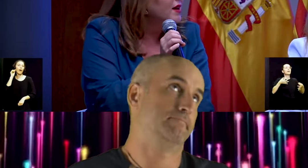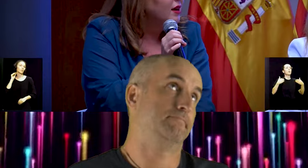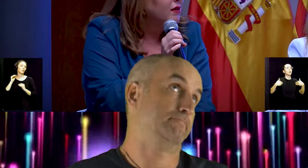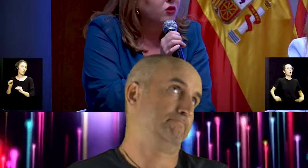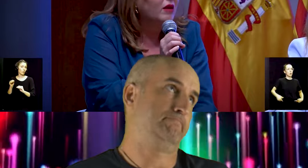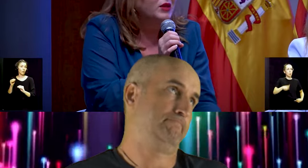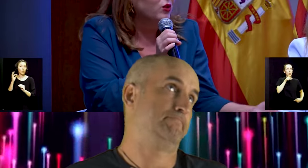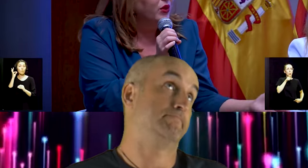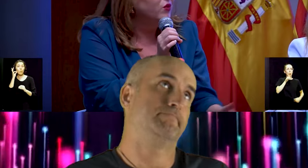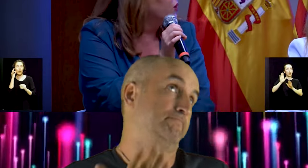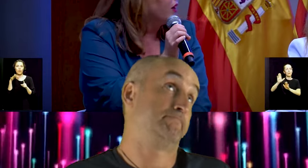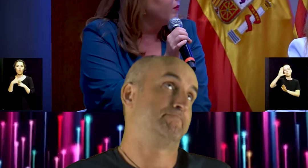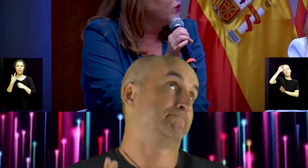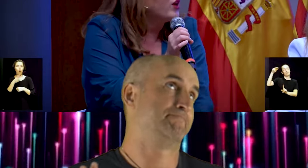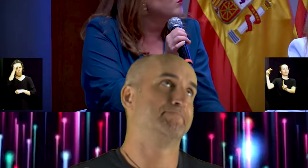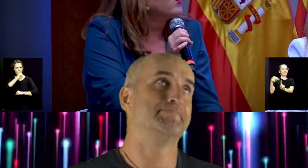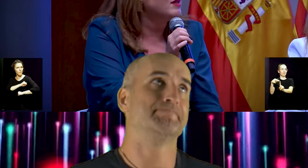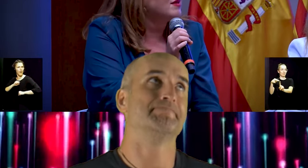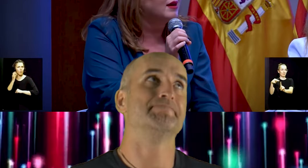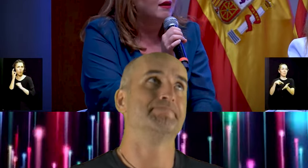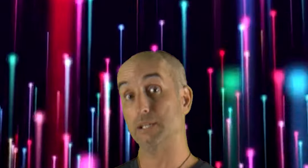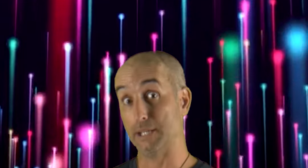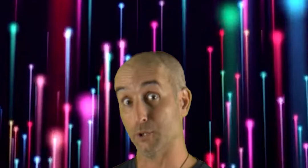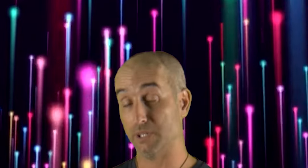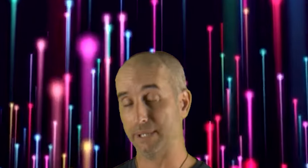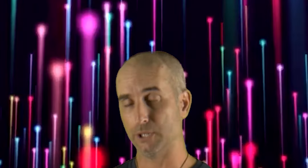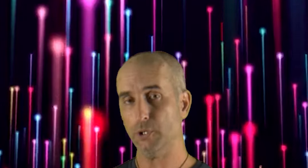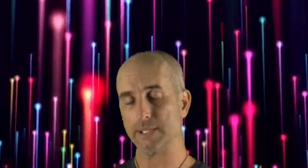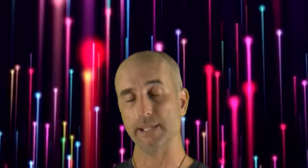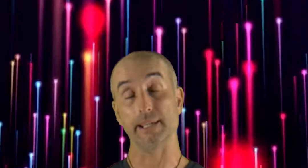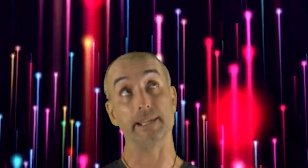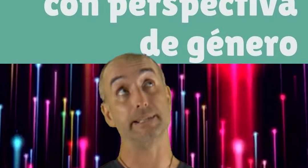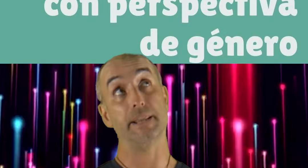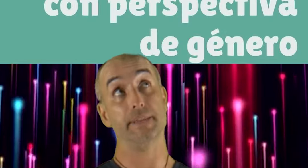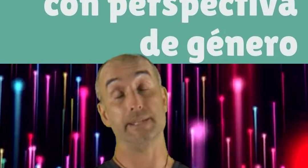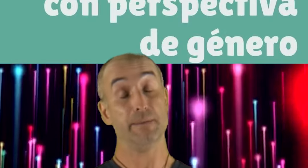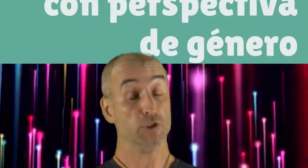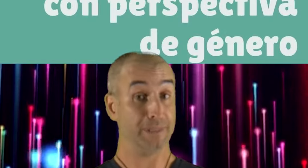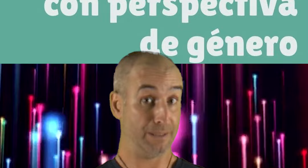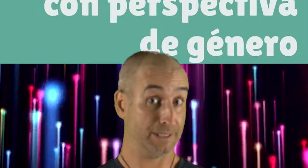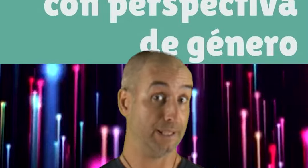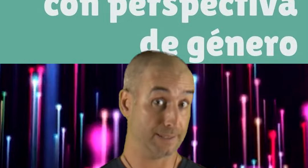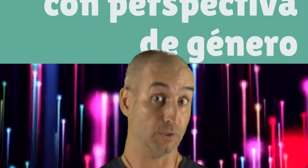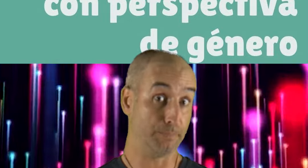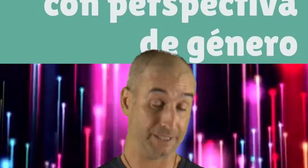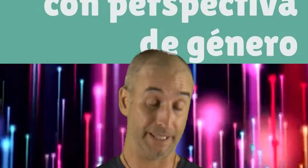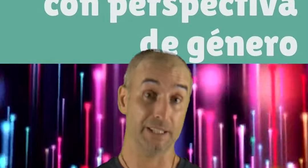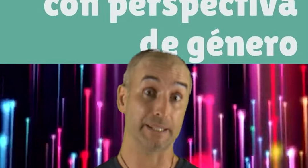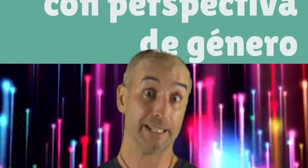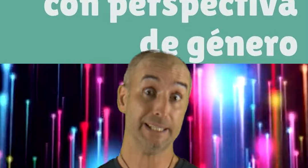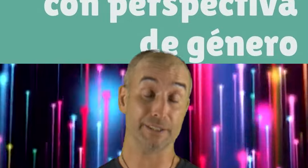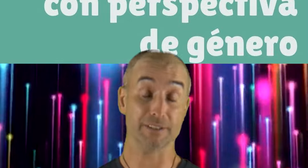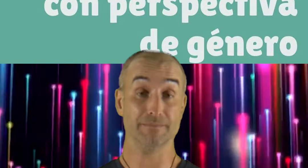las mujeres no solamente no podemos sino que no queremos transitar. De los inventores de necesitamos matemáticas con